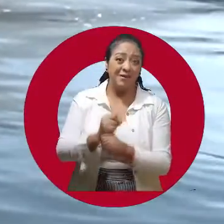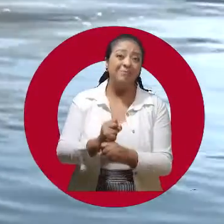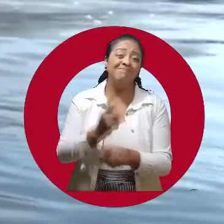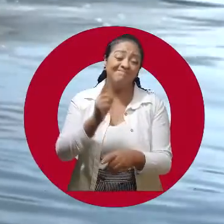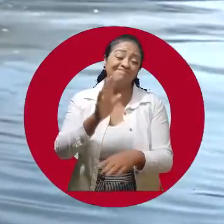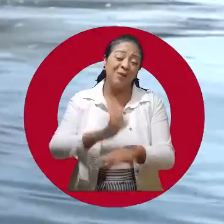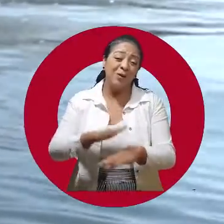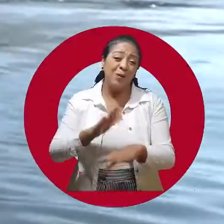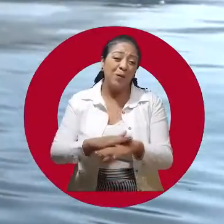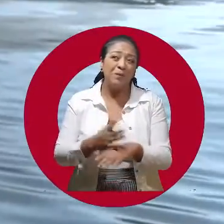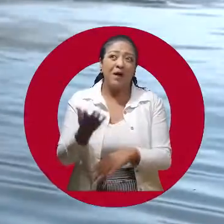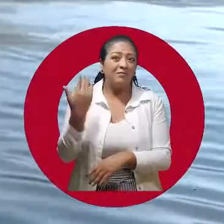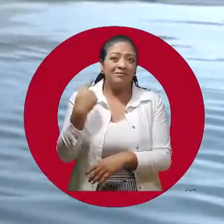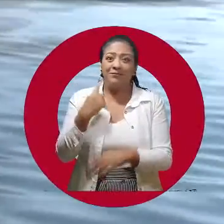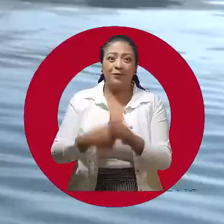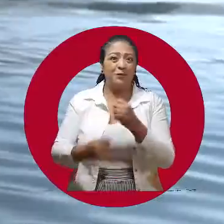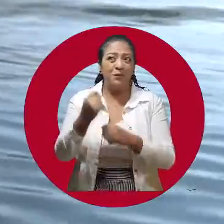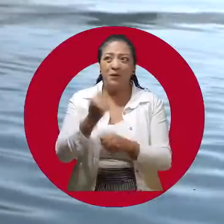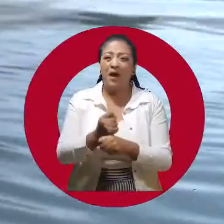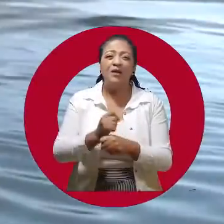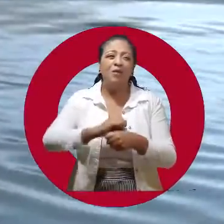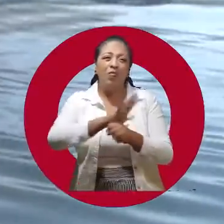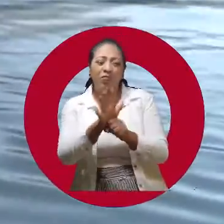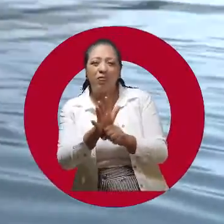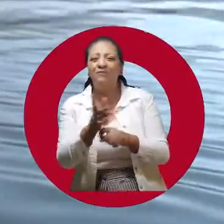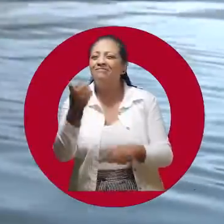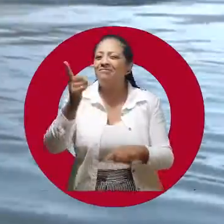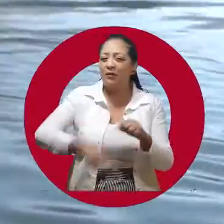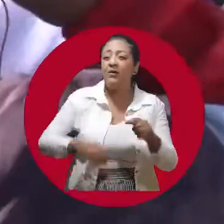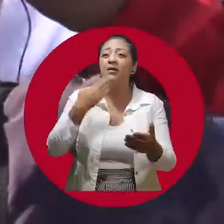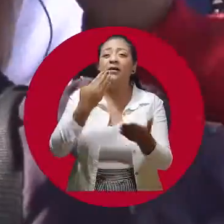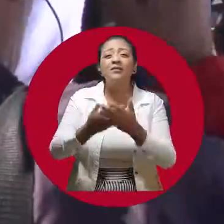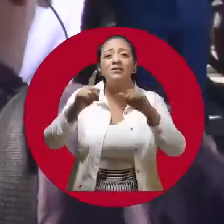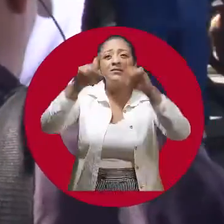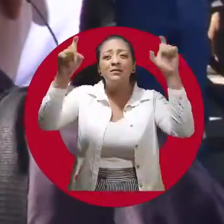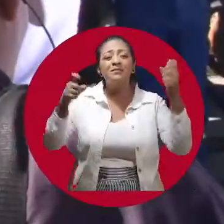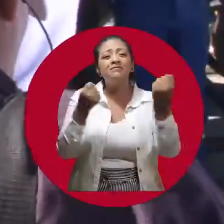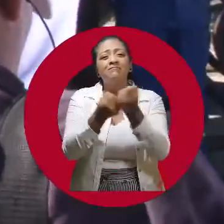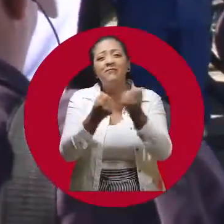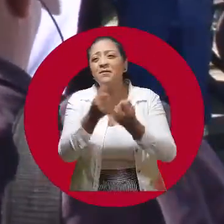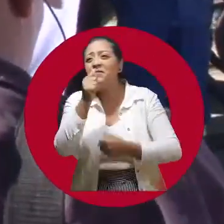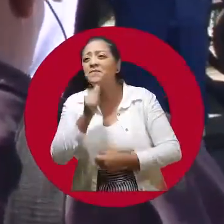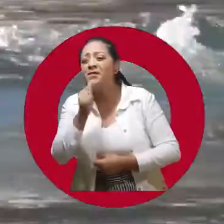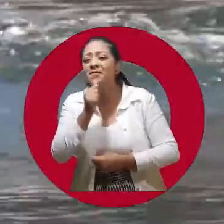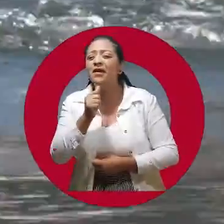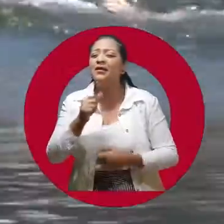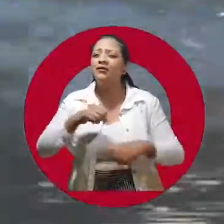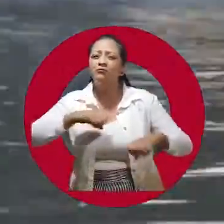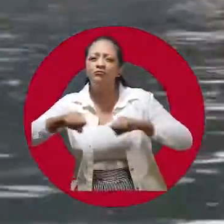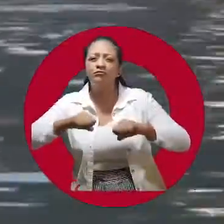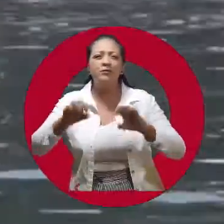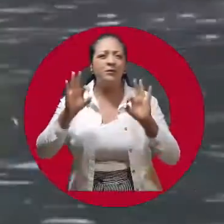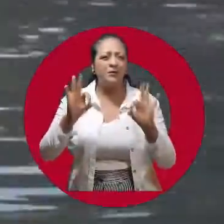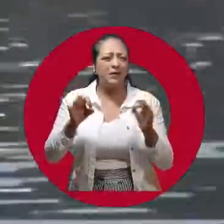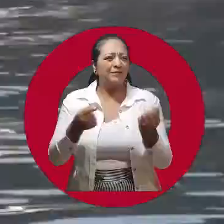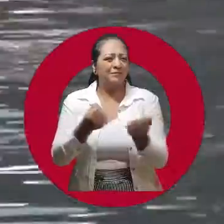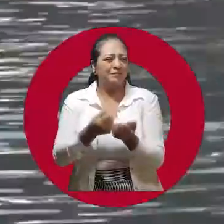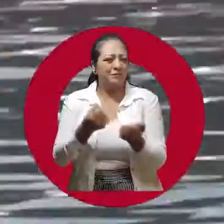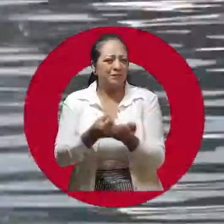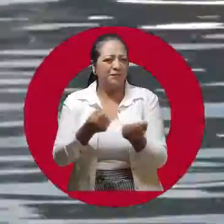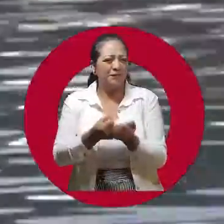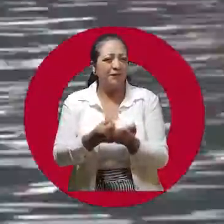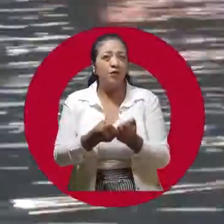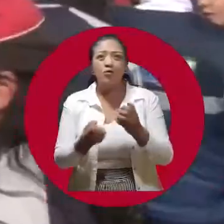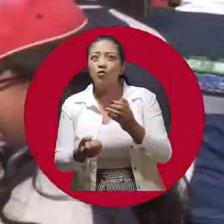dado que el año anterior no se realizó por la pandemia. Gracias infinitas a la empresa privada y la gestión de la Liga Deportiva Cantonal de Otavalo, que indica se contará